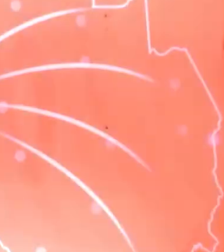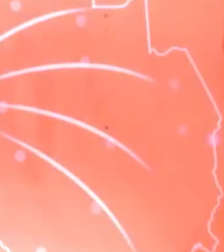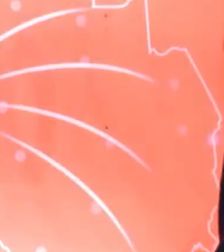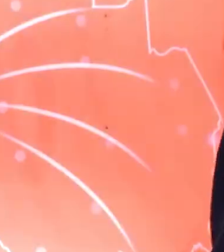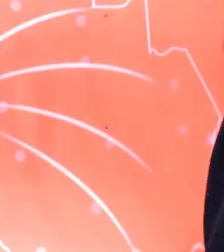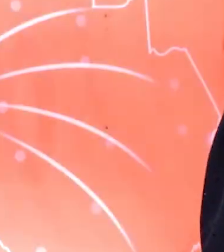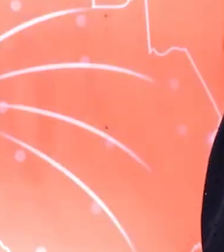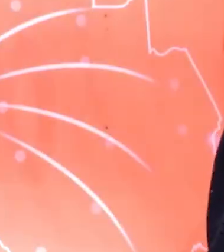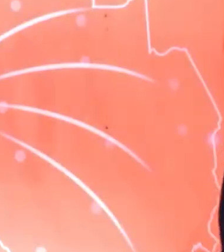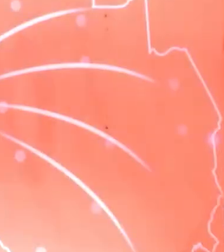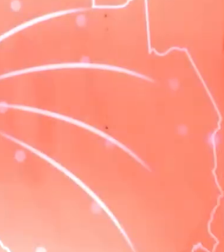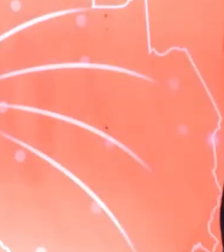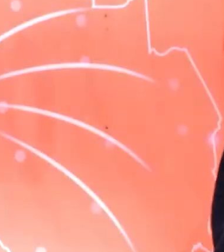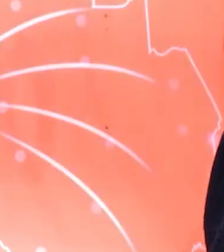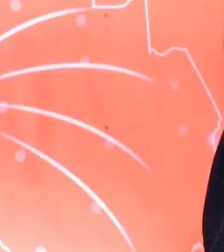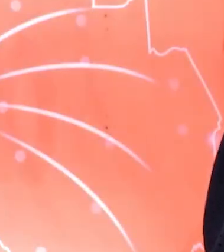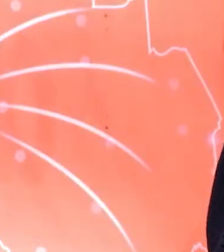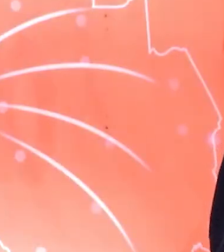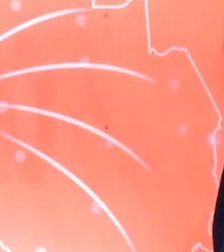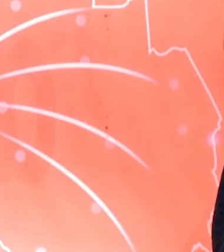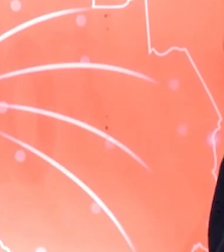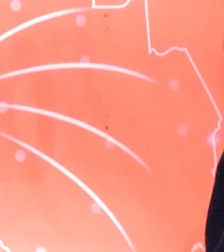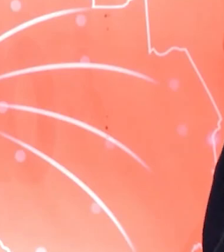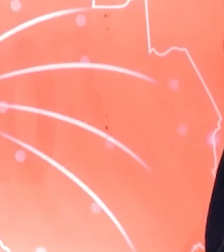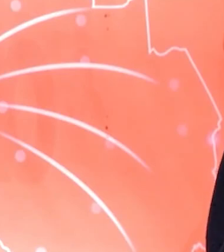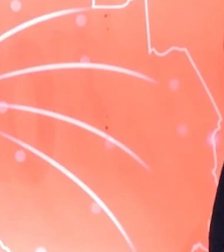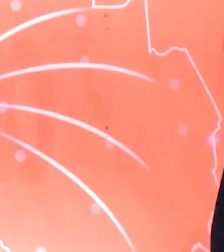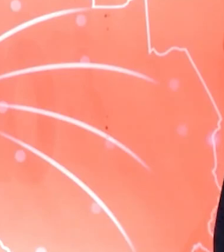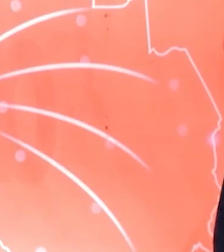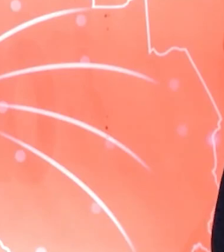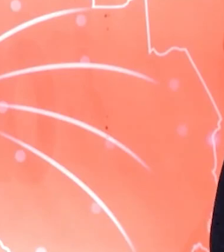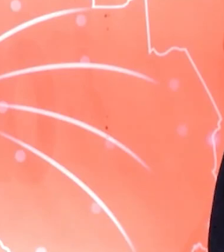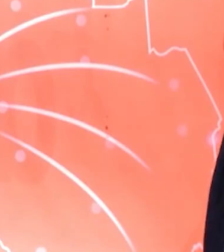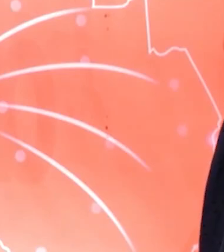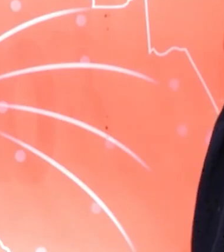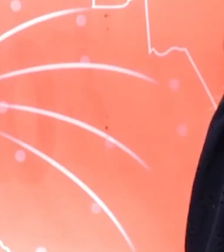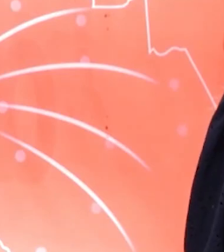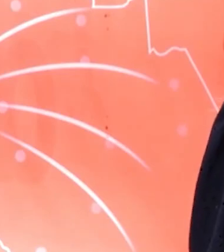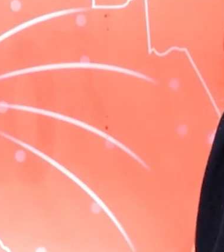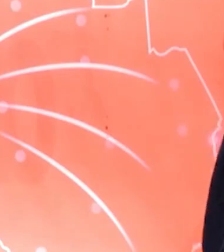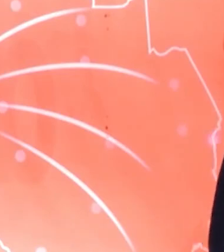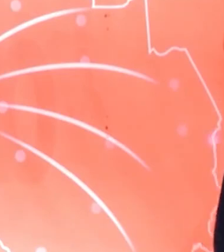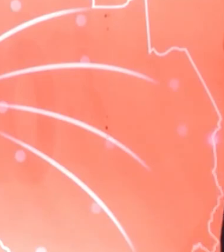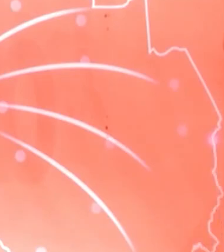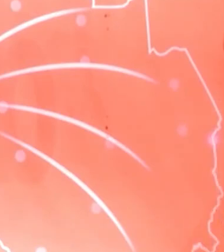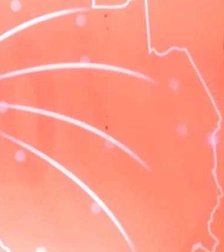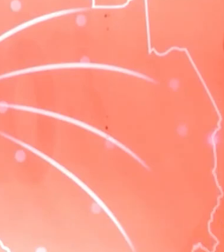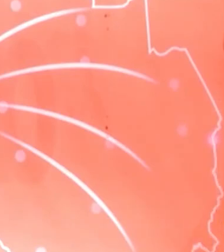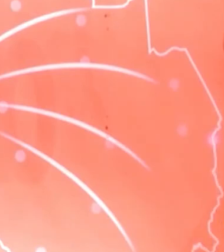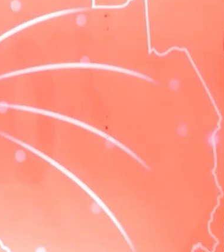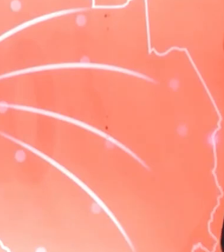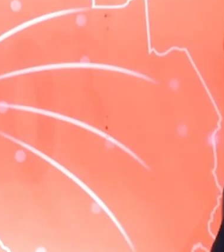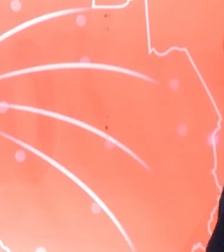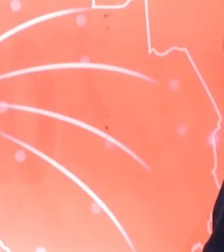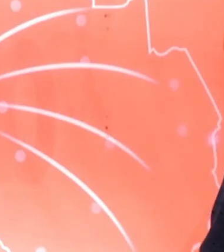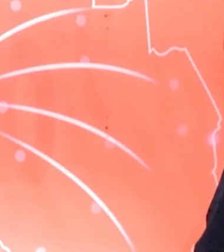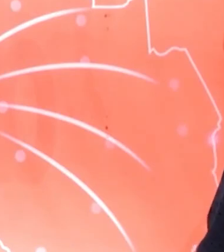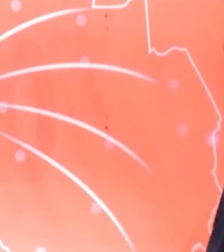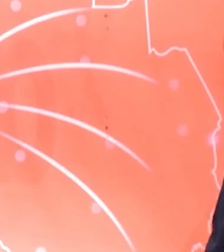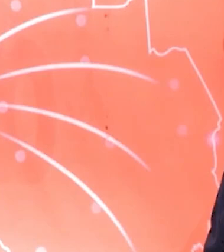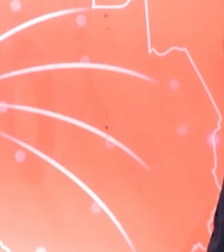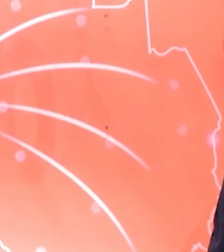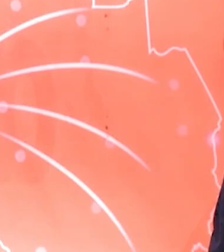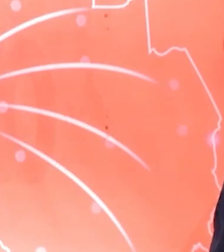Regresamos. Bienvenidos a Exitosa 95.5 de la FM en Lima y estamos a nivel nacional. Continuamos nuestra